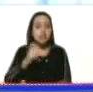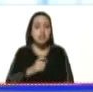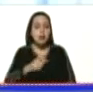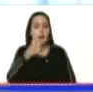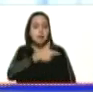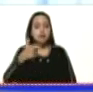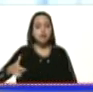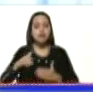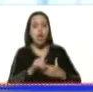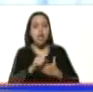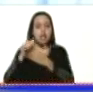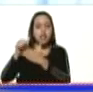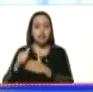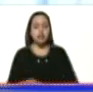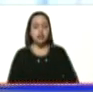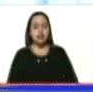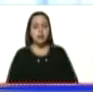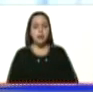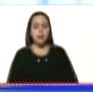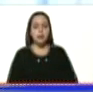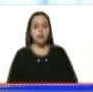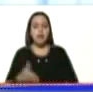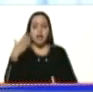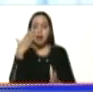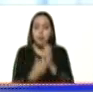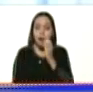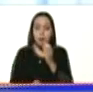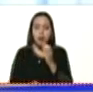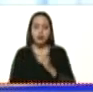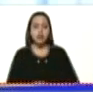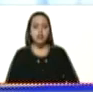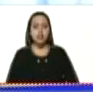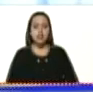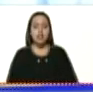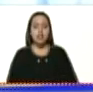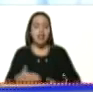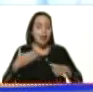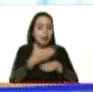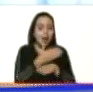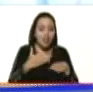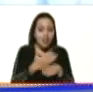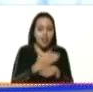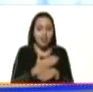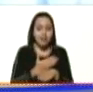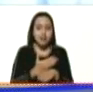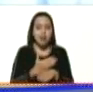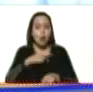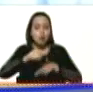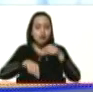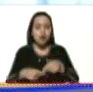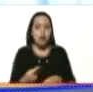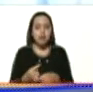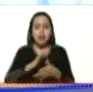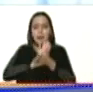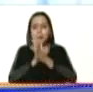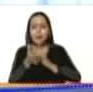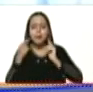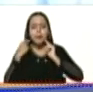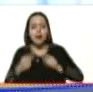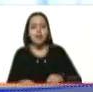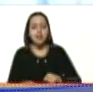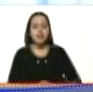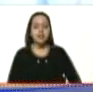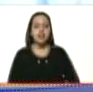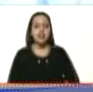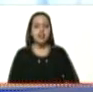próceres que, escapados en tablas de naufragio de la revolución, nos conduzcan por entre escollos a